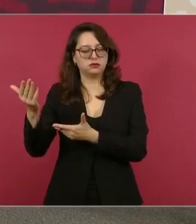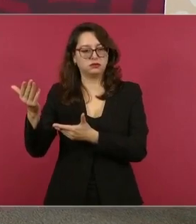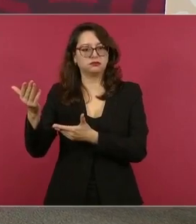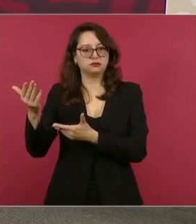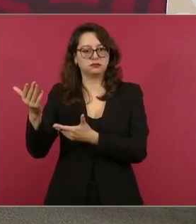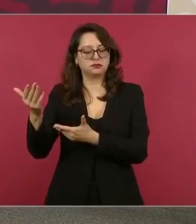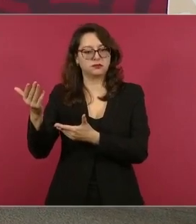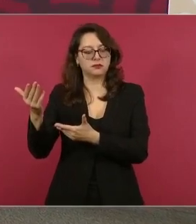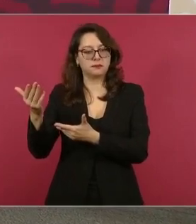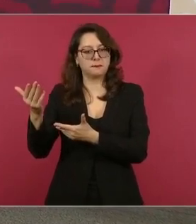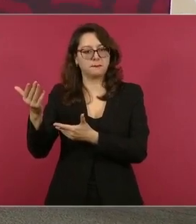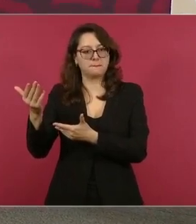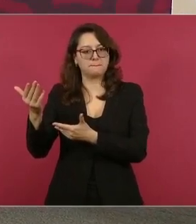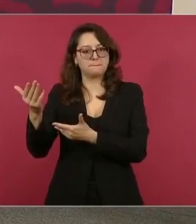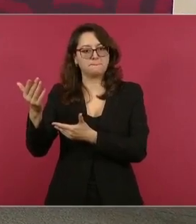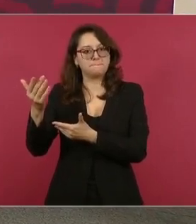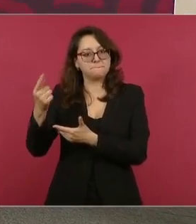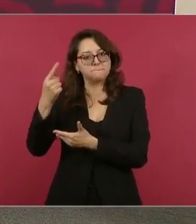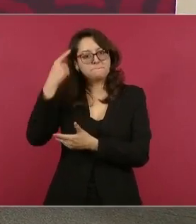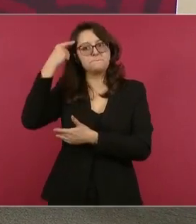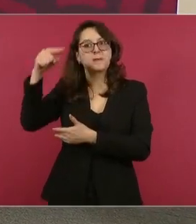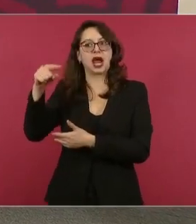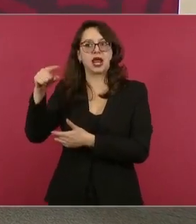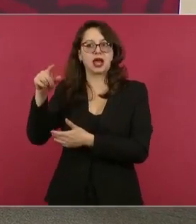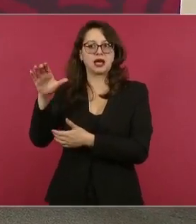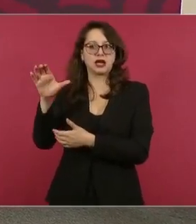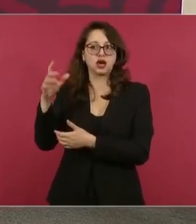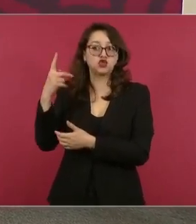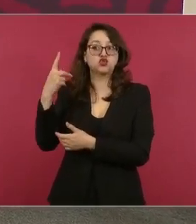en beneficio de la élite